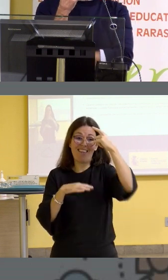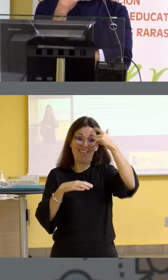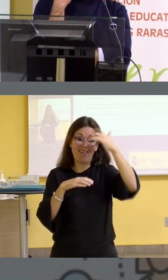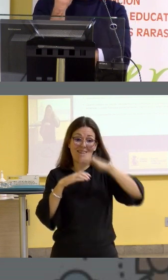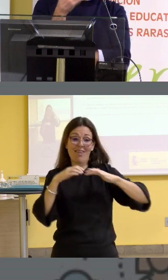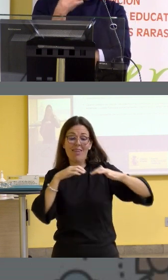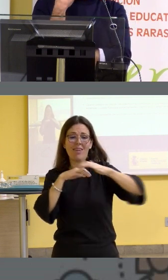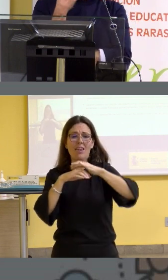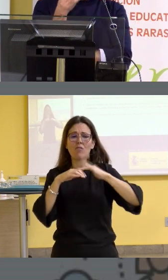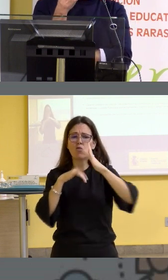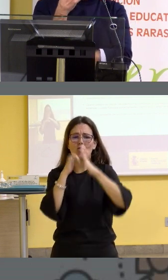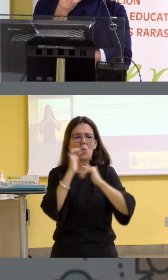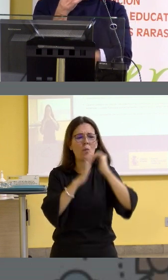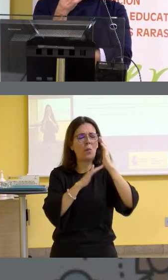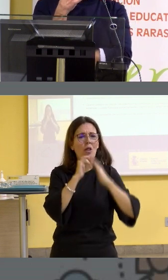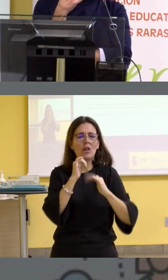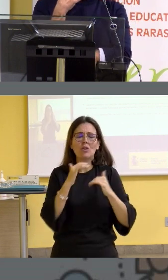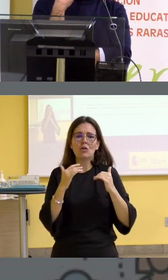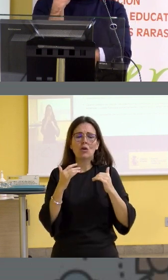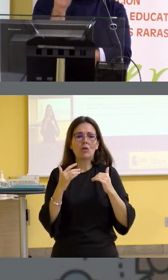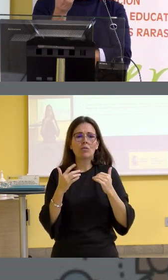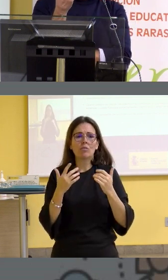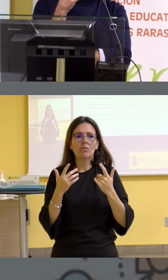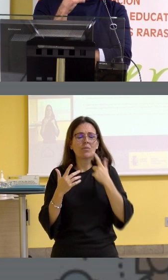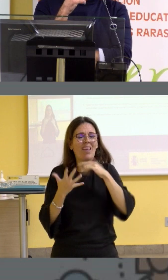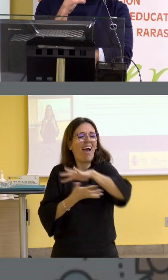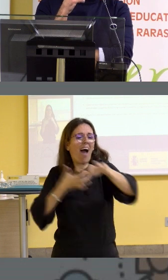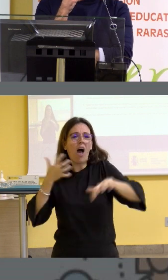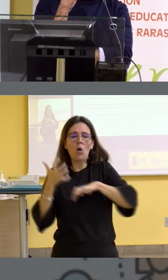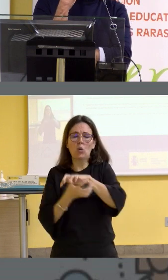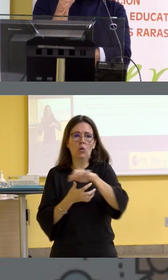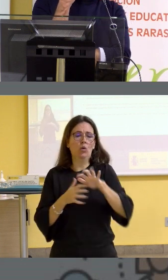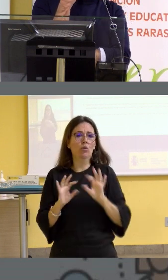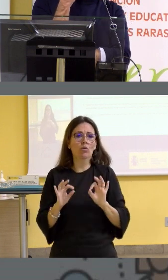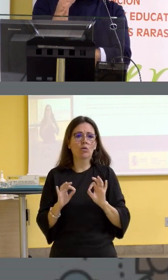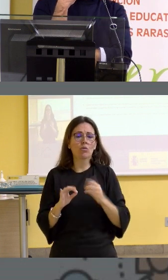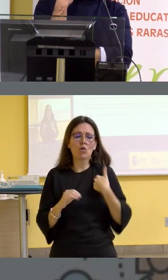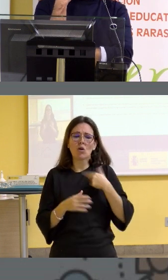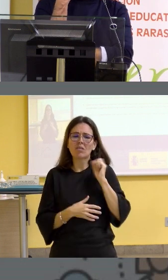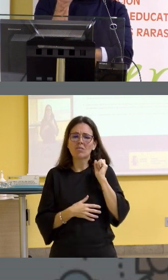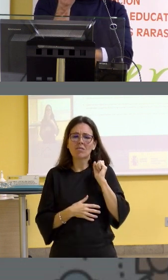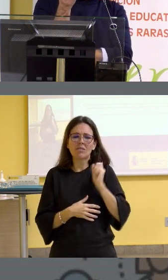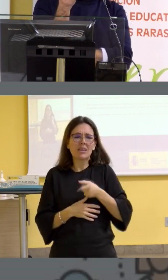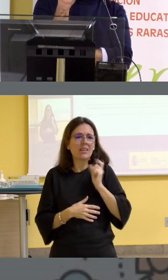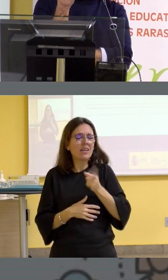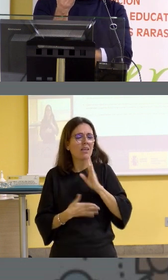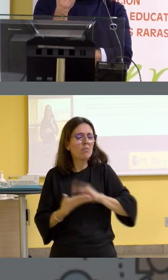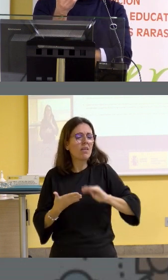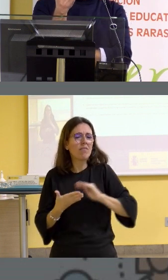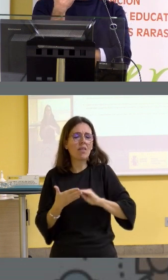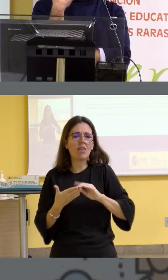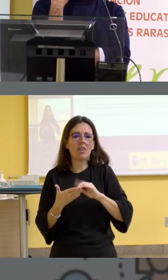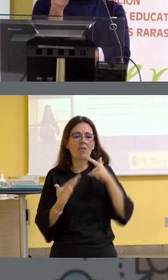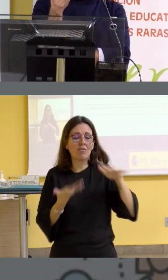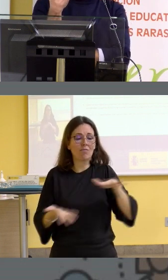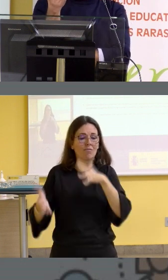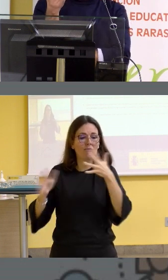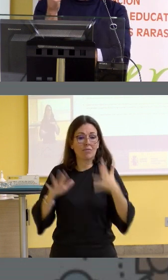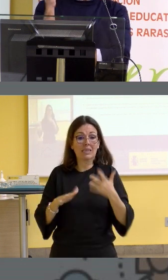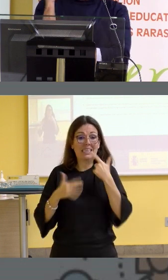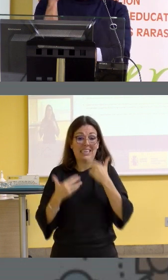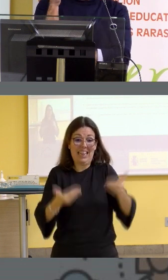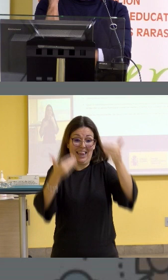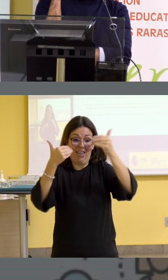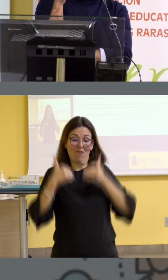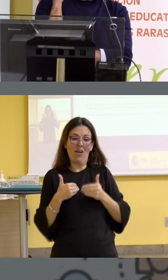proceso terriblemente caótico, que yo muchas veces metafóricamente lo traslado como si desde fuera